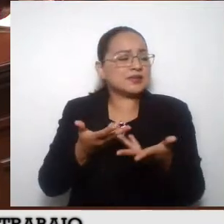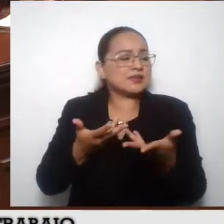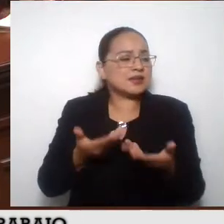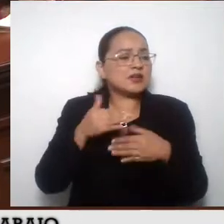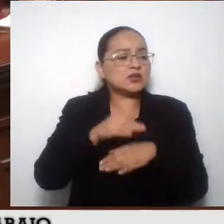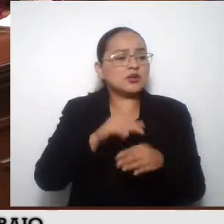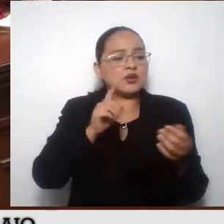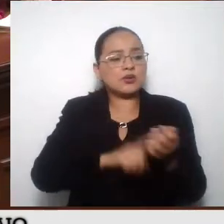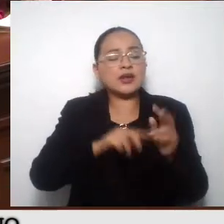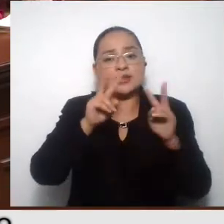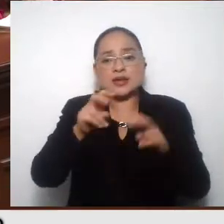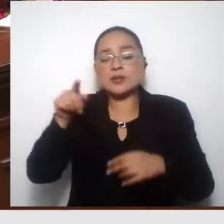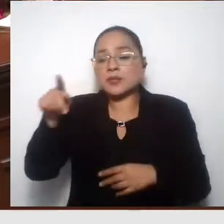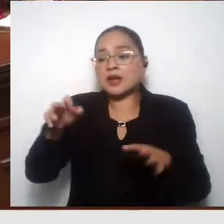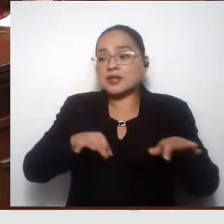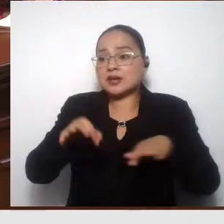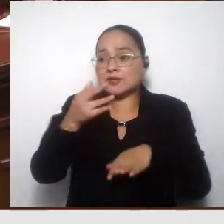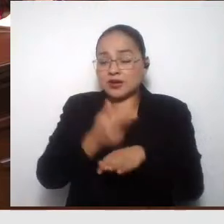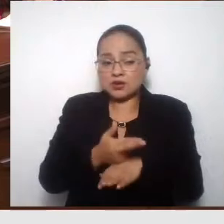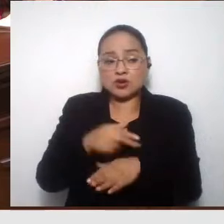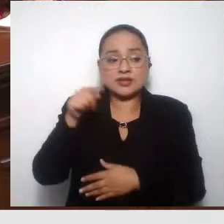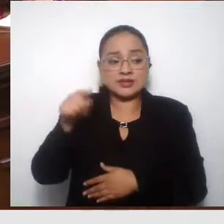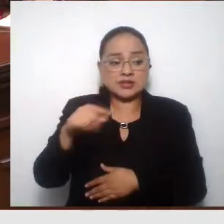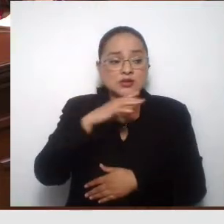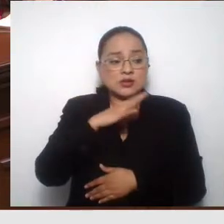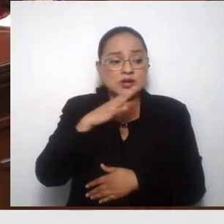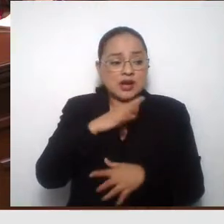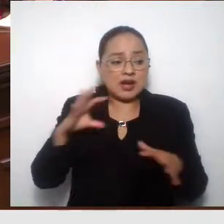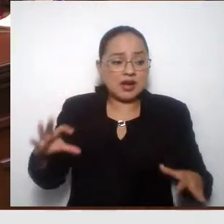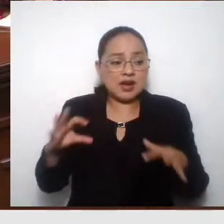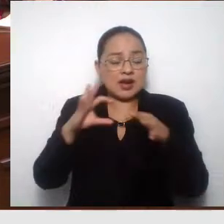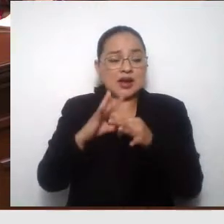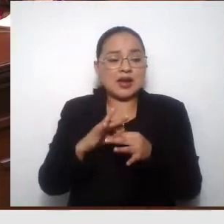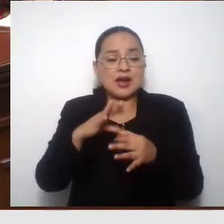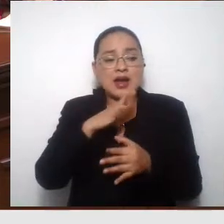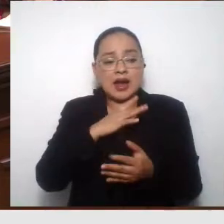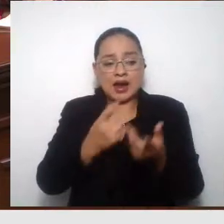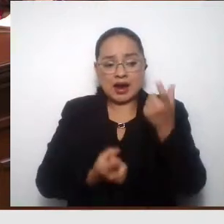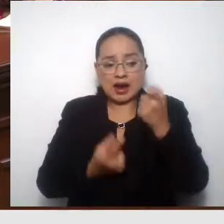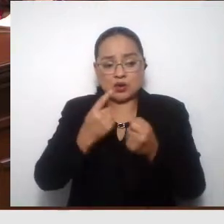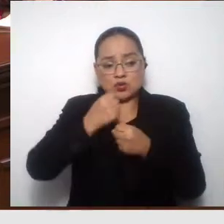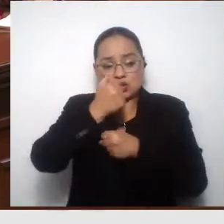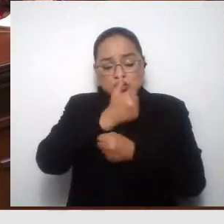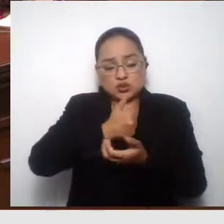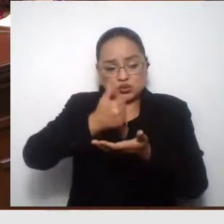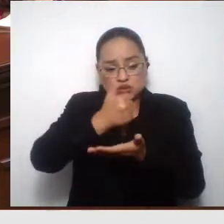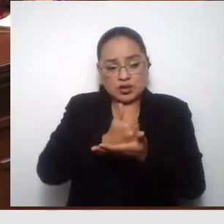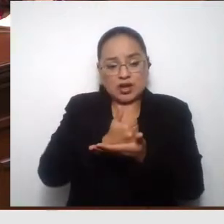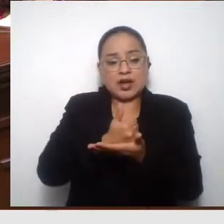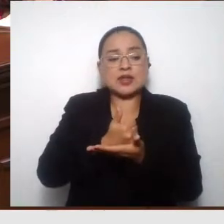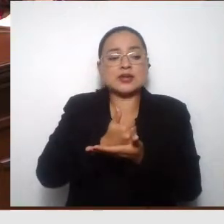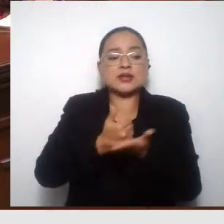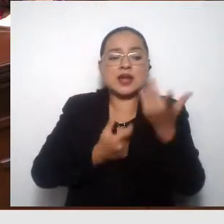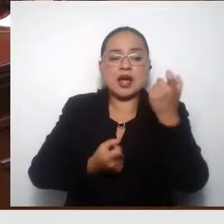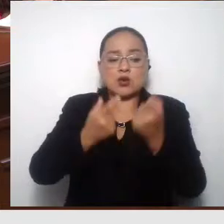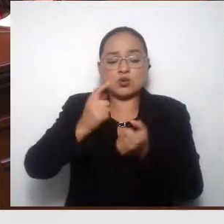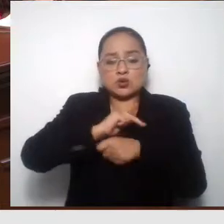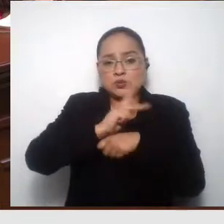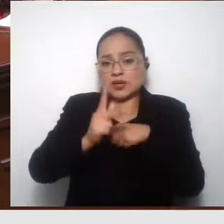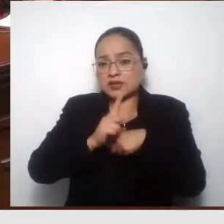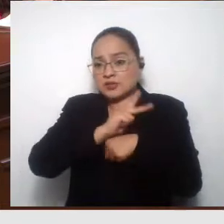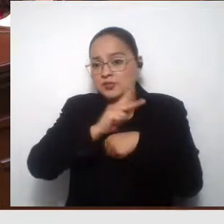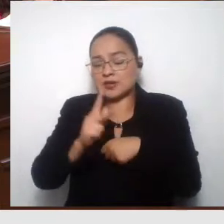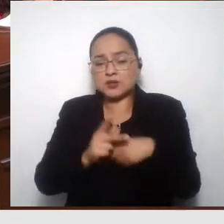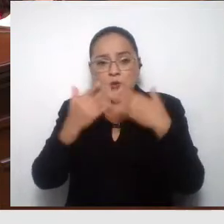los trabajadores, aún en algunas ciudades, algunos países, no se nos garantiza ni siquiera lo más